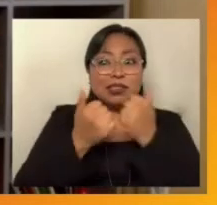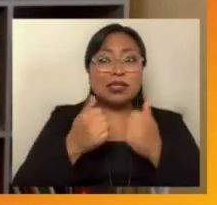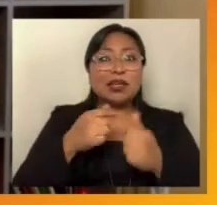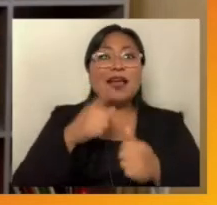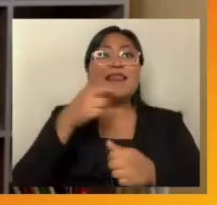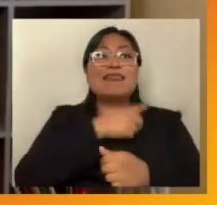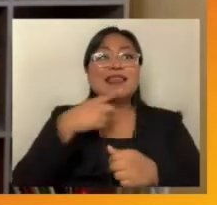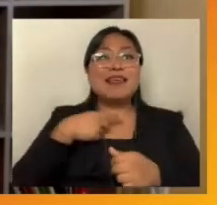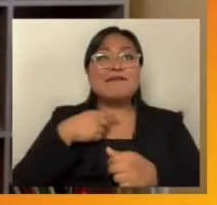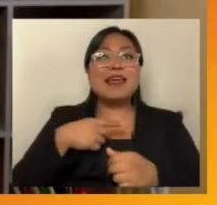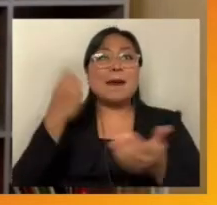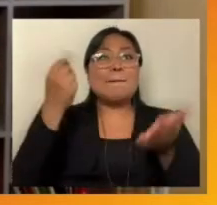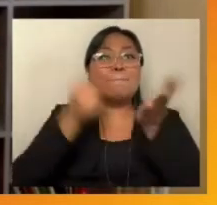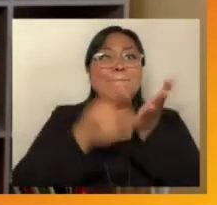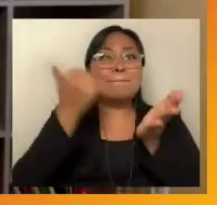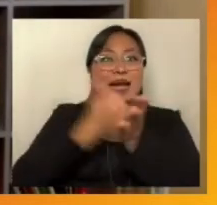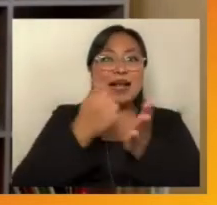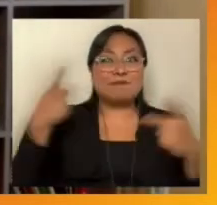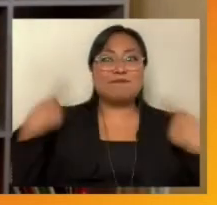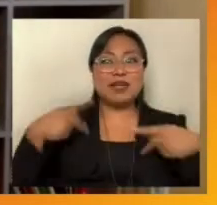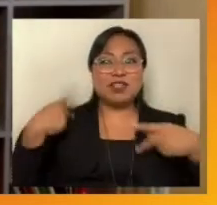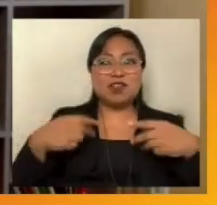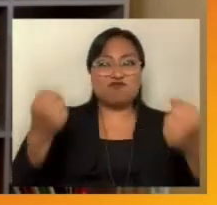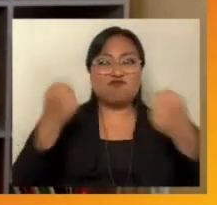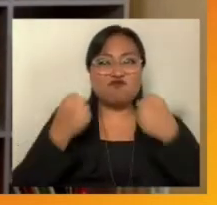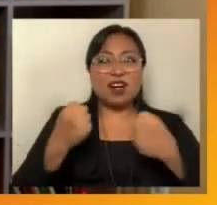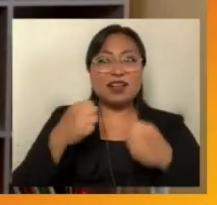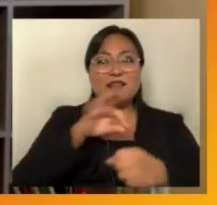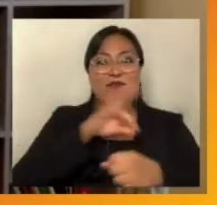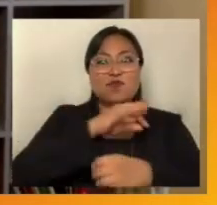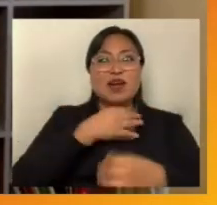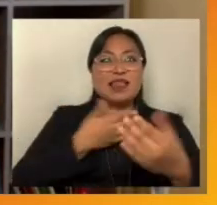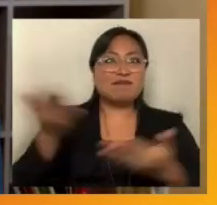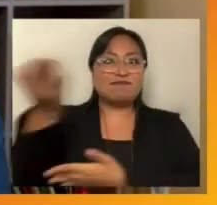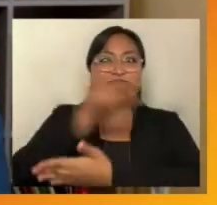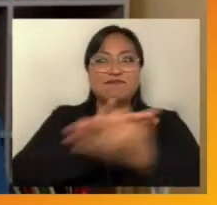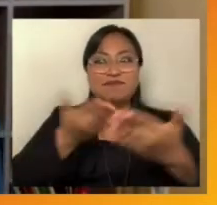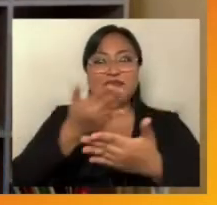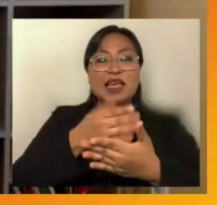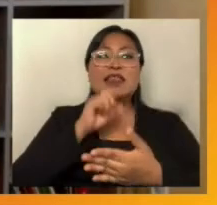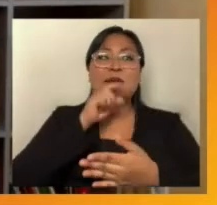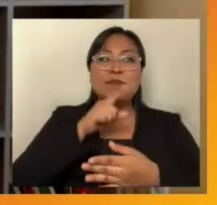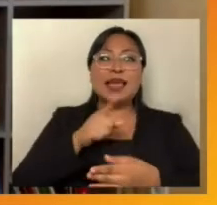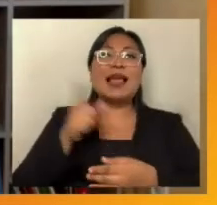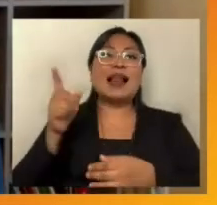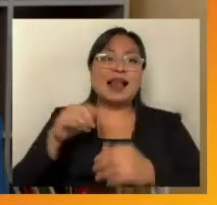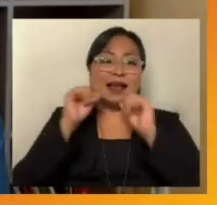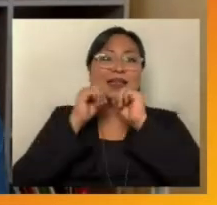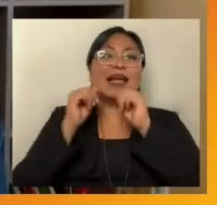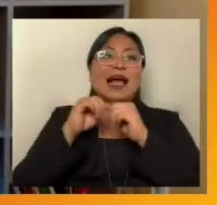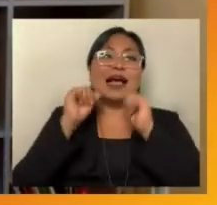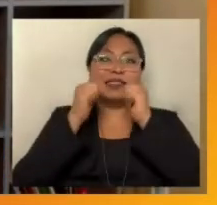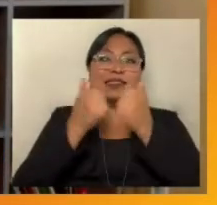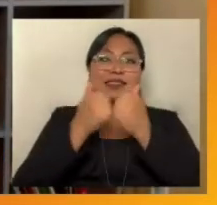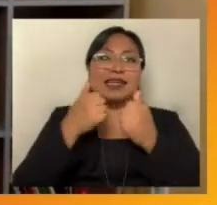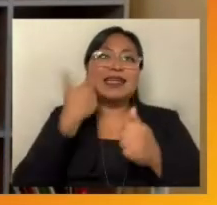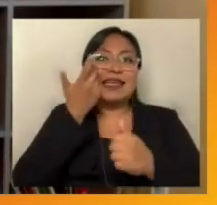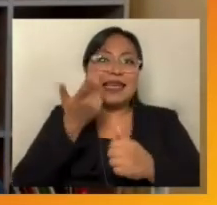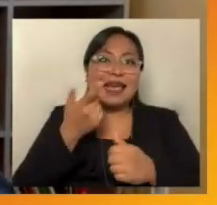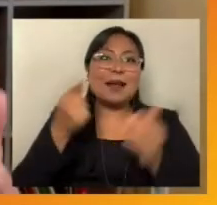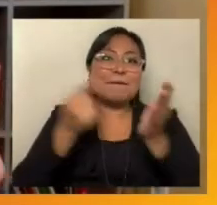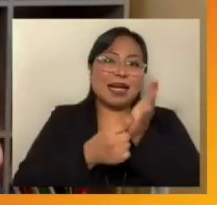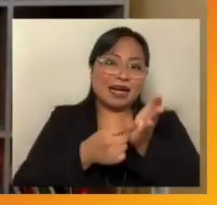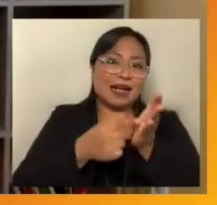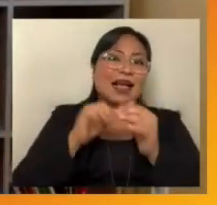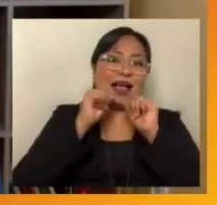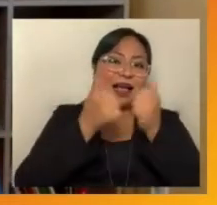potentes y las personas quieren marcas de ONGs potentes. Y a mí me gusta reciclar el contenido. Si has tenido una buena idea,